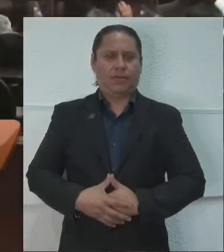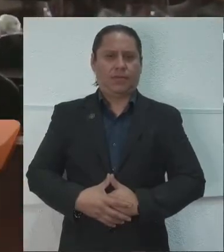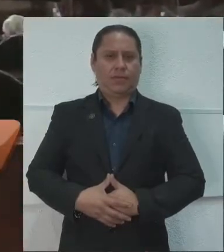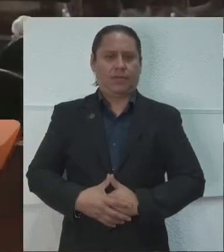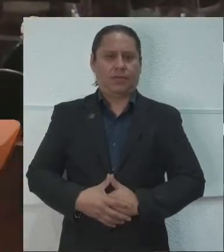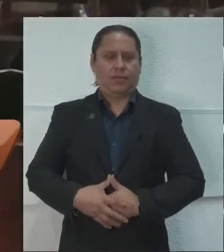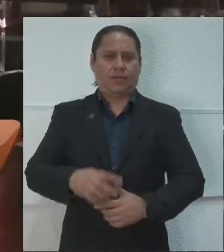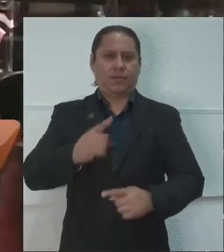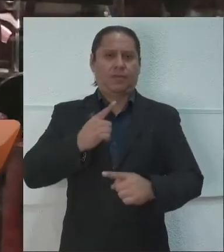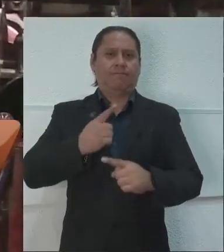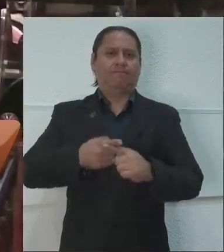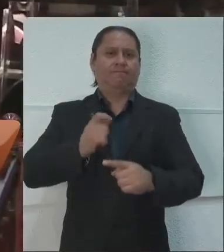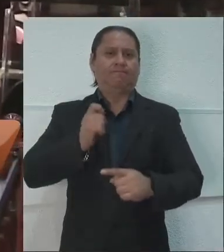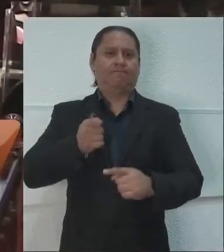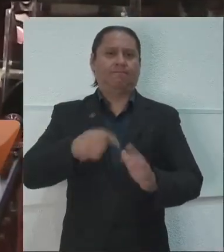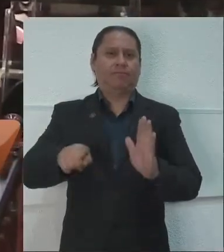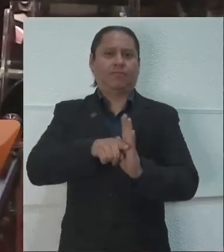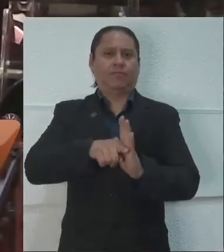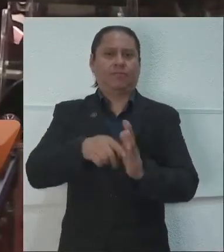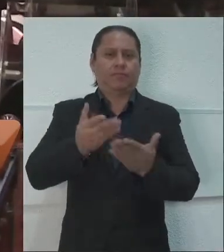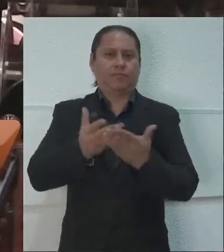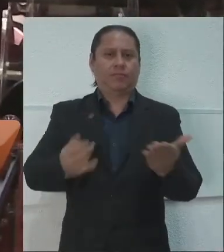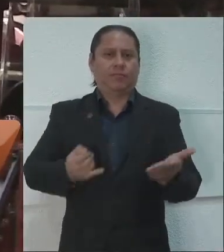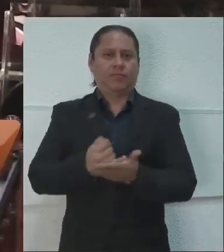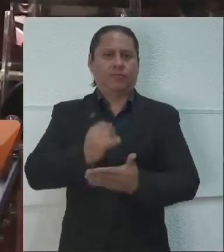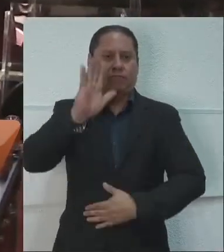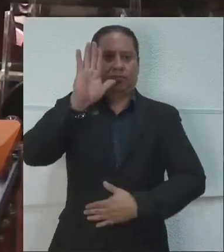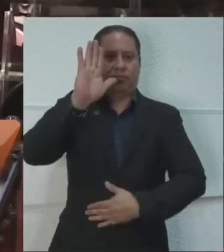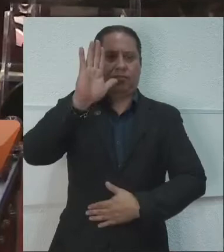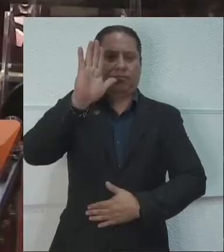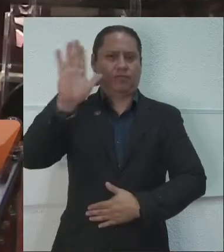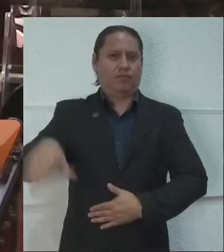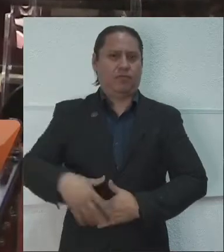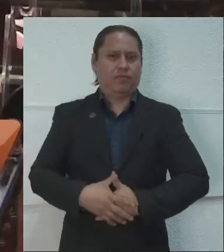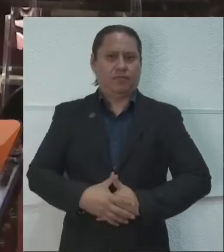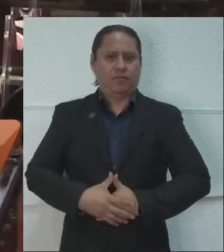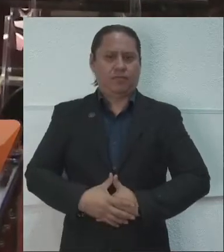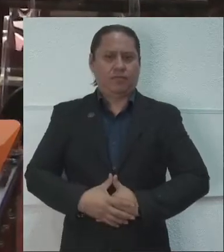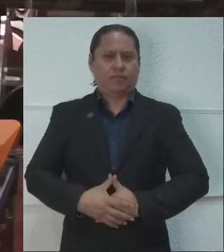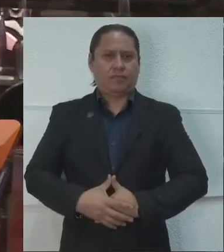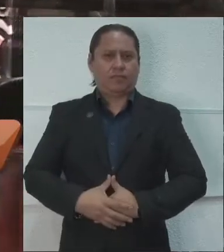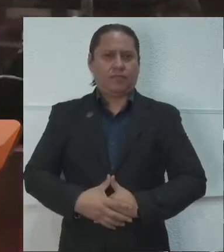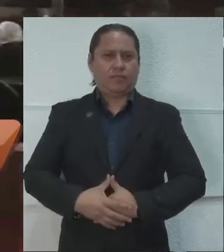Los que estén por la negativa, sírvanse manifestarlo levantando la mano.